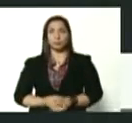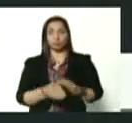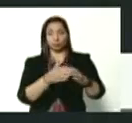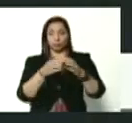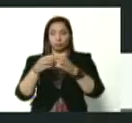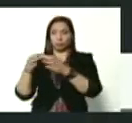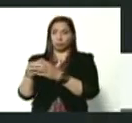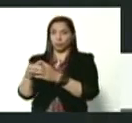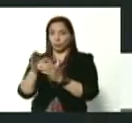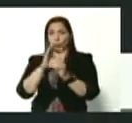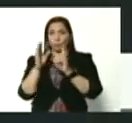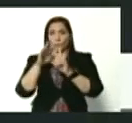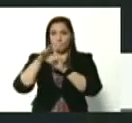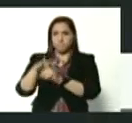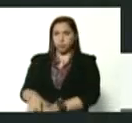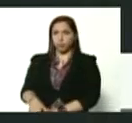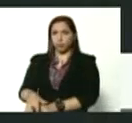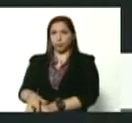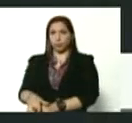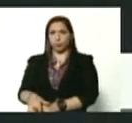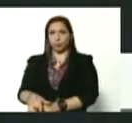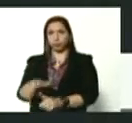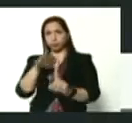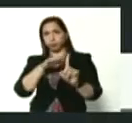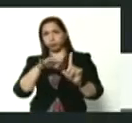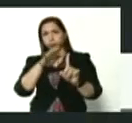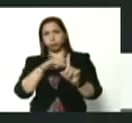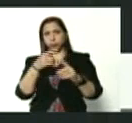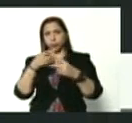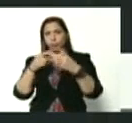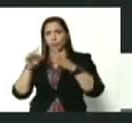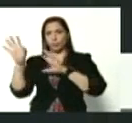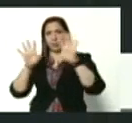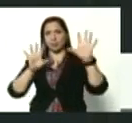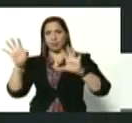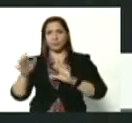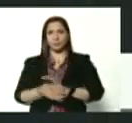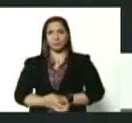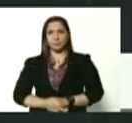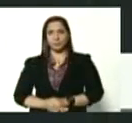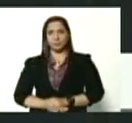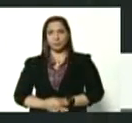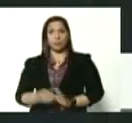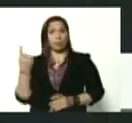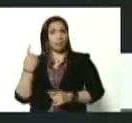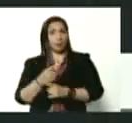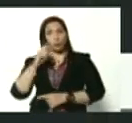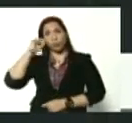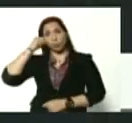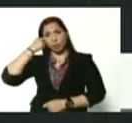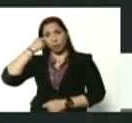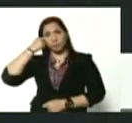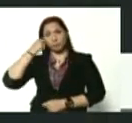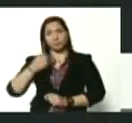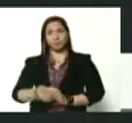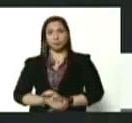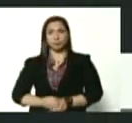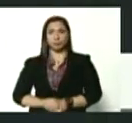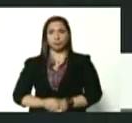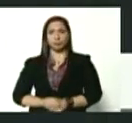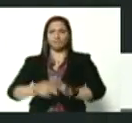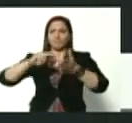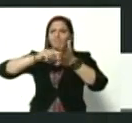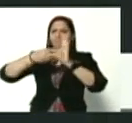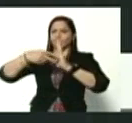culturas oprimidas por la occidentalización compulsiva y unilateral vale la pena recordar lo que